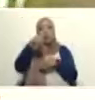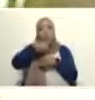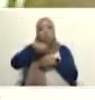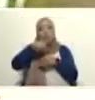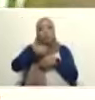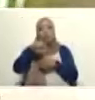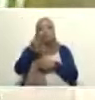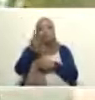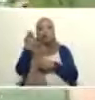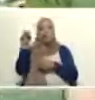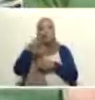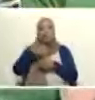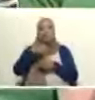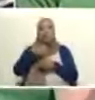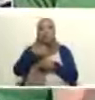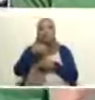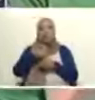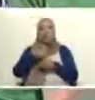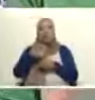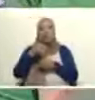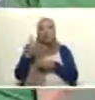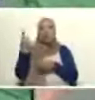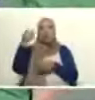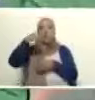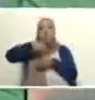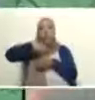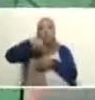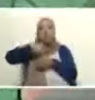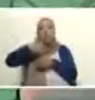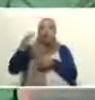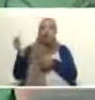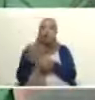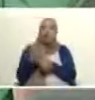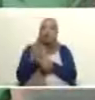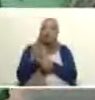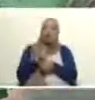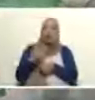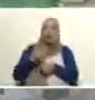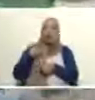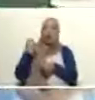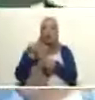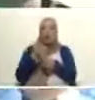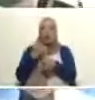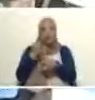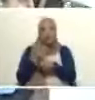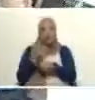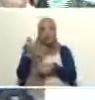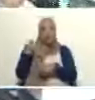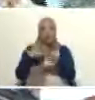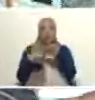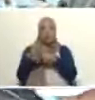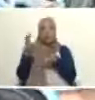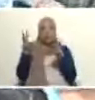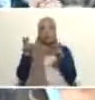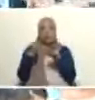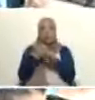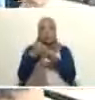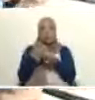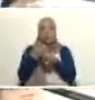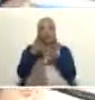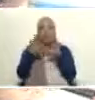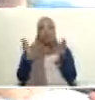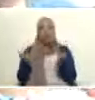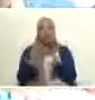votos. No, un elector, un voto, capta huella, garantizado. Una máquina moderna, la más moderna del